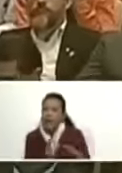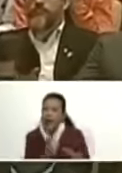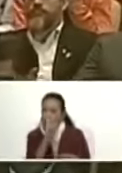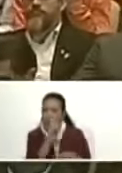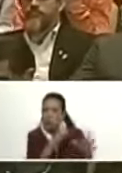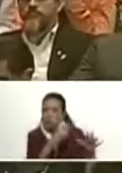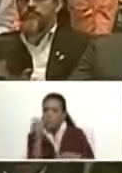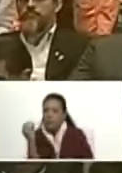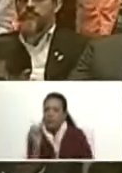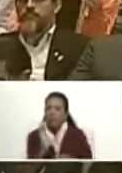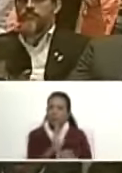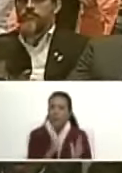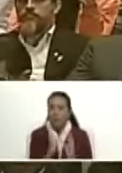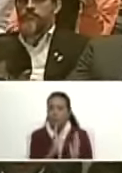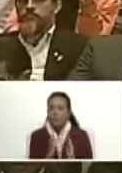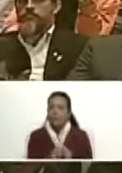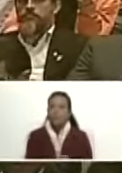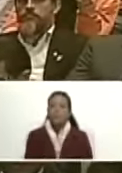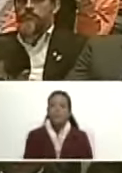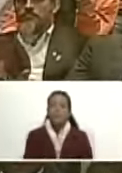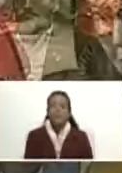62, a mí me suena,